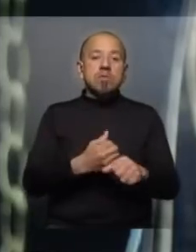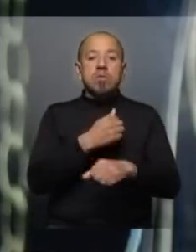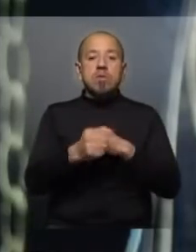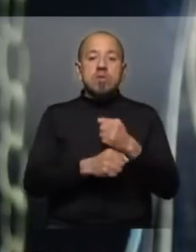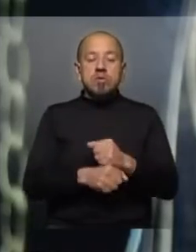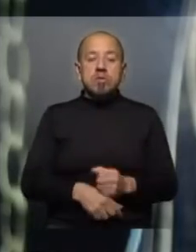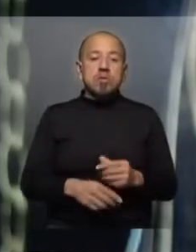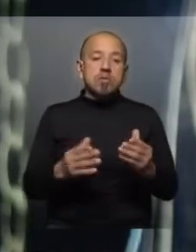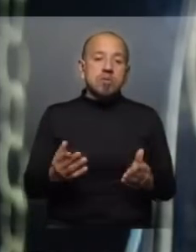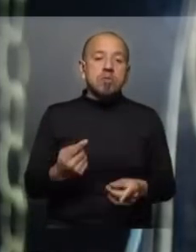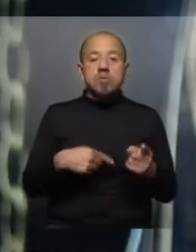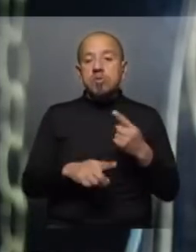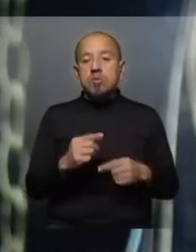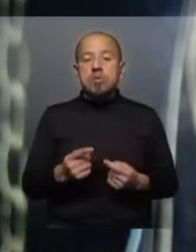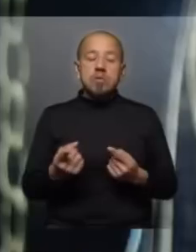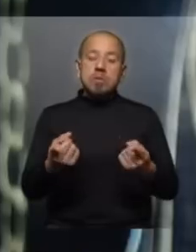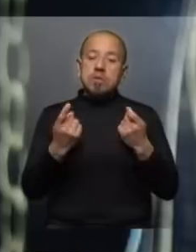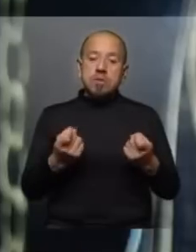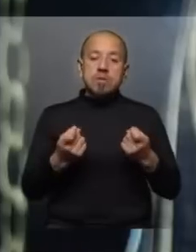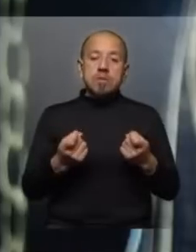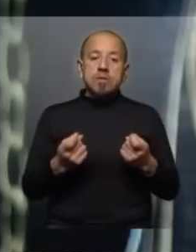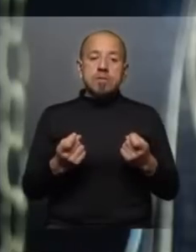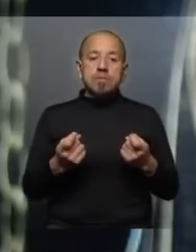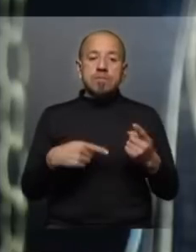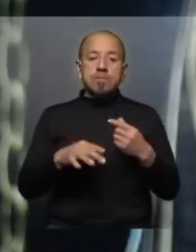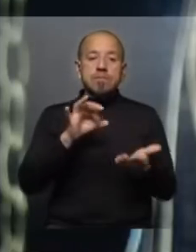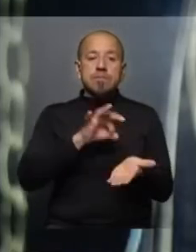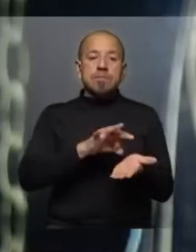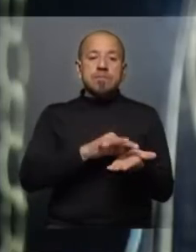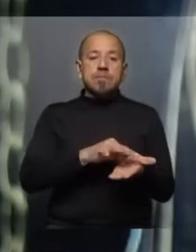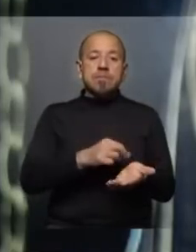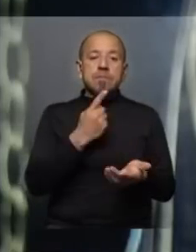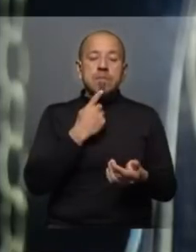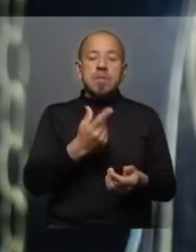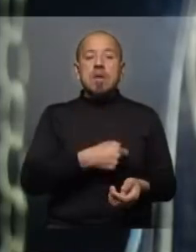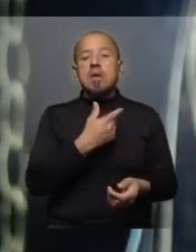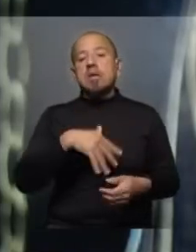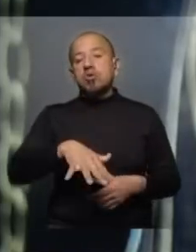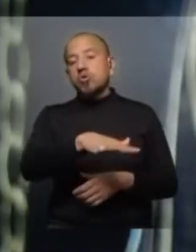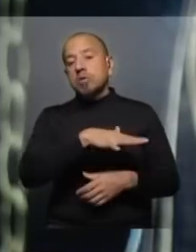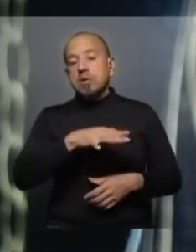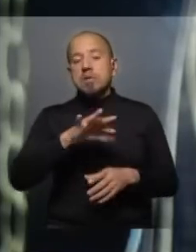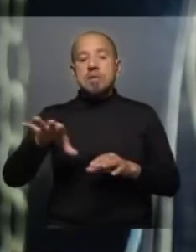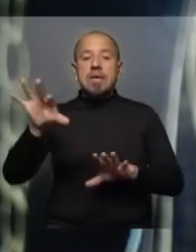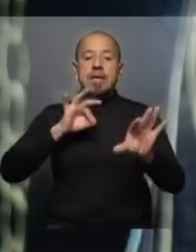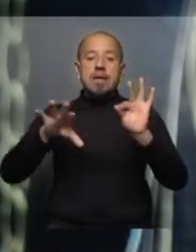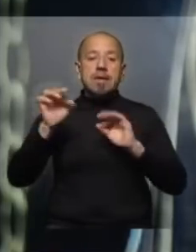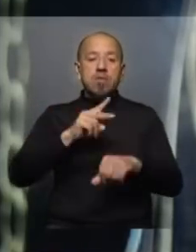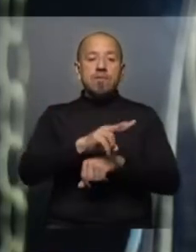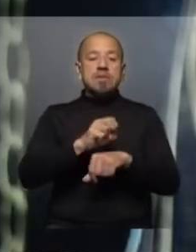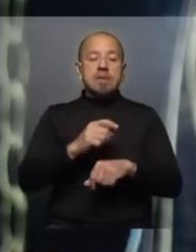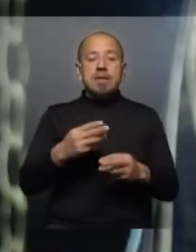Este Entonces es necesario que el sistema político que la sociedad elija a un fiscal general que sea